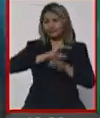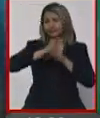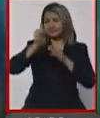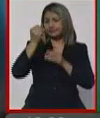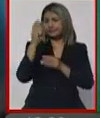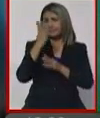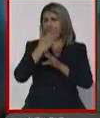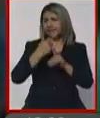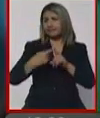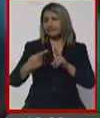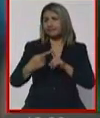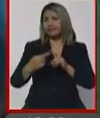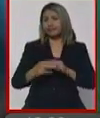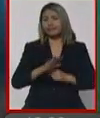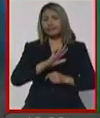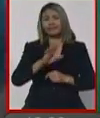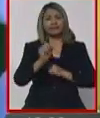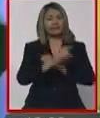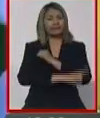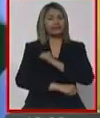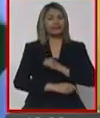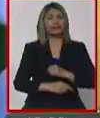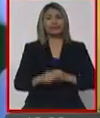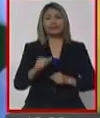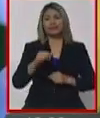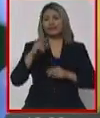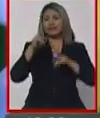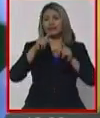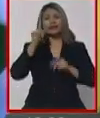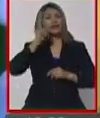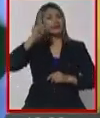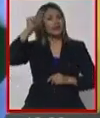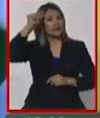cuarta parte de su pena. Personas mayores